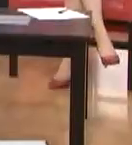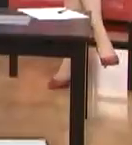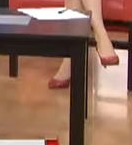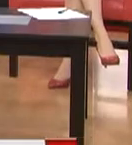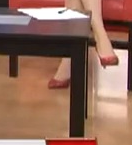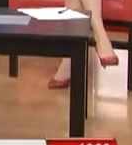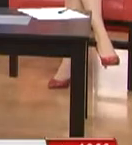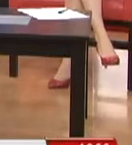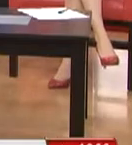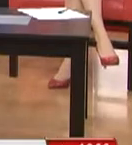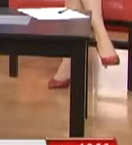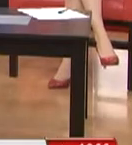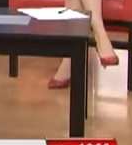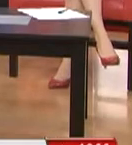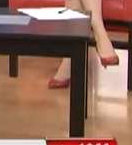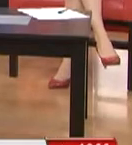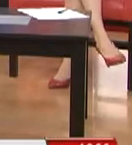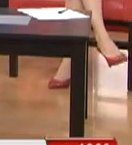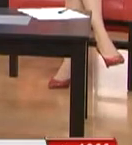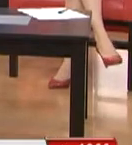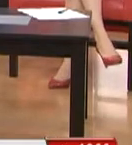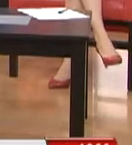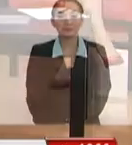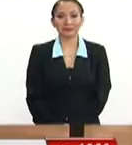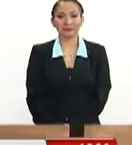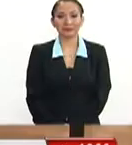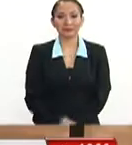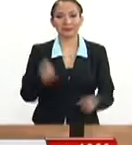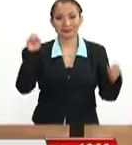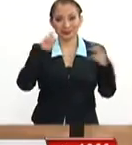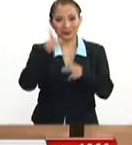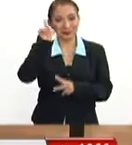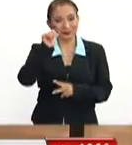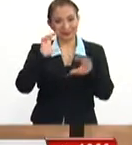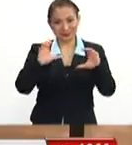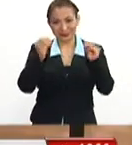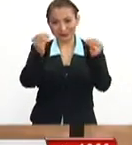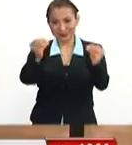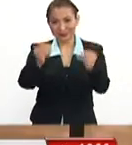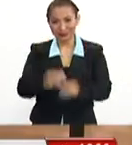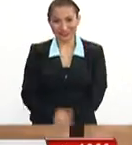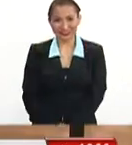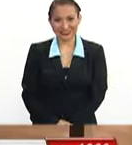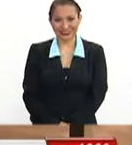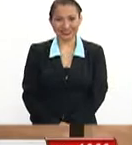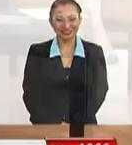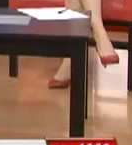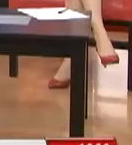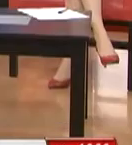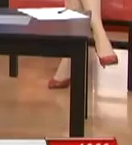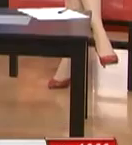Es todo, muchas gracias a ustedes, a Griselda Yebra, que esta semana nos acompaña en el lenguaje de las señas, pero sobre todo a